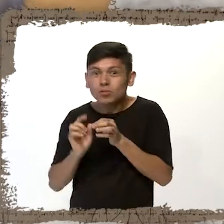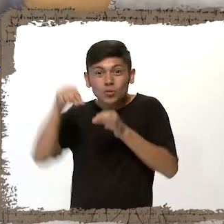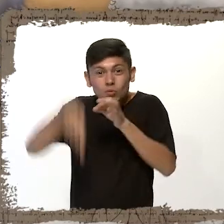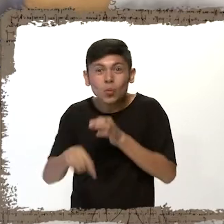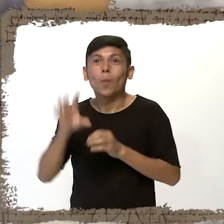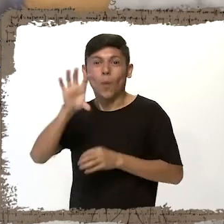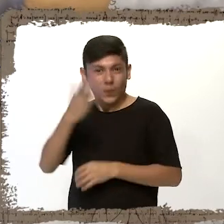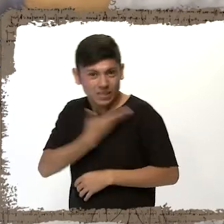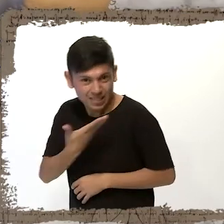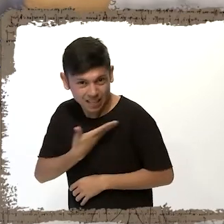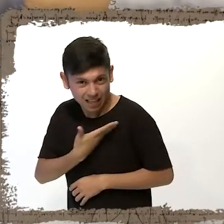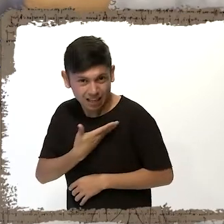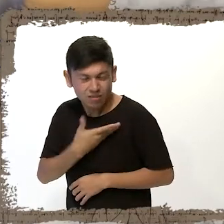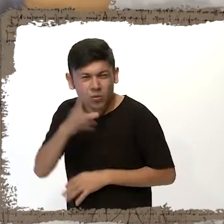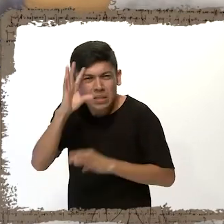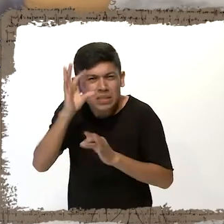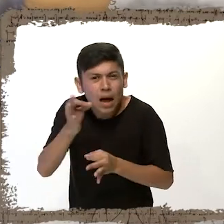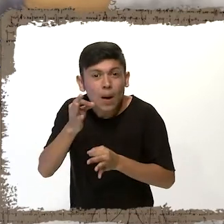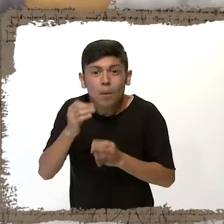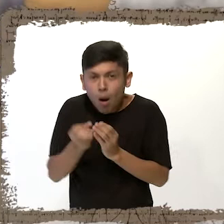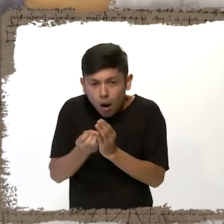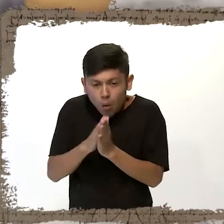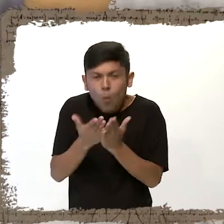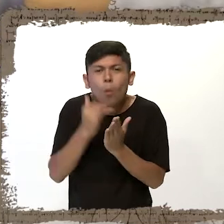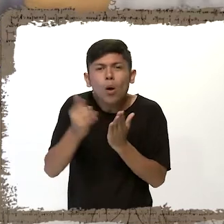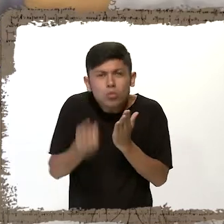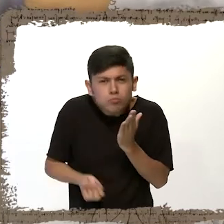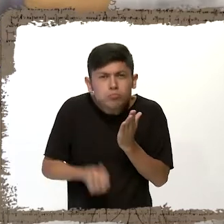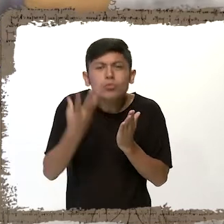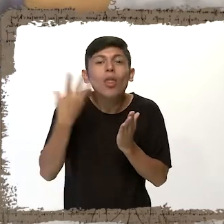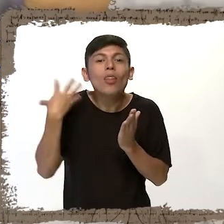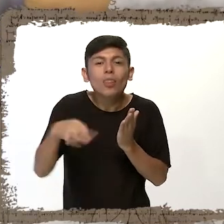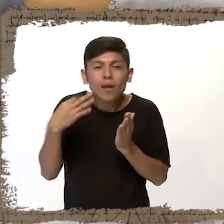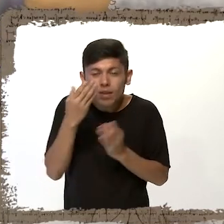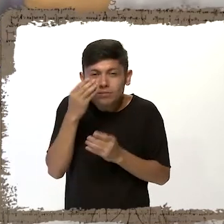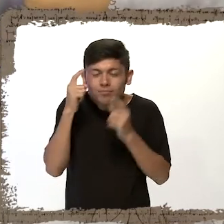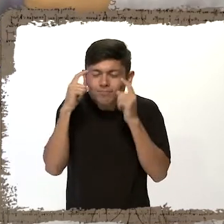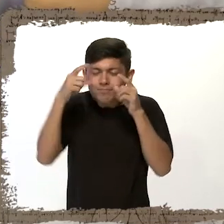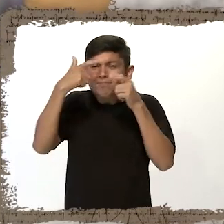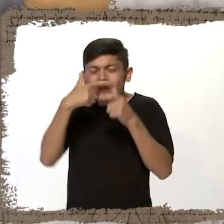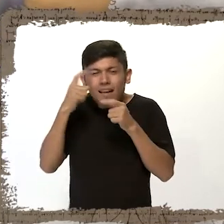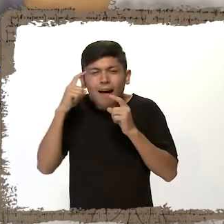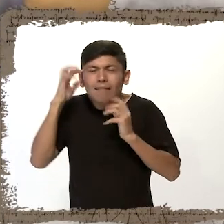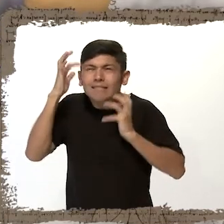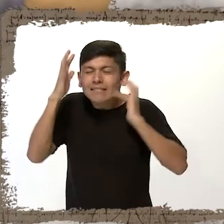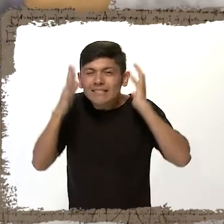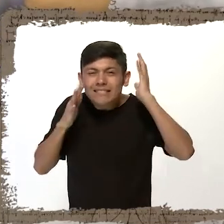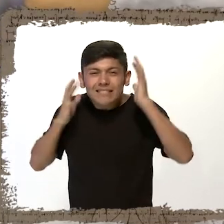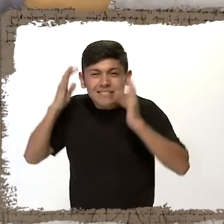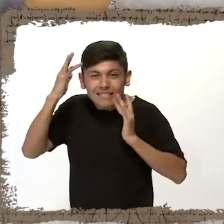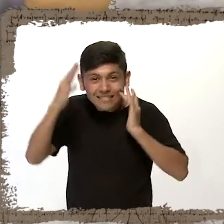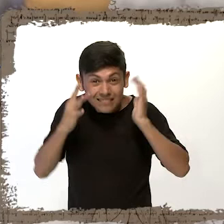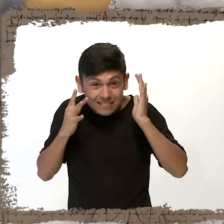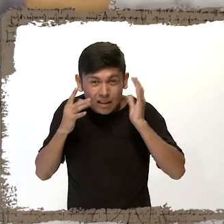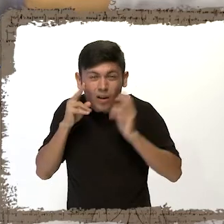que está al sur de la provincia de Santa Fe. ¿Sabías que para inventar un cuento tenés que cerrar los ojos y empezar a